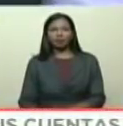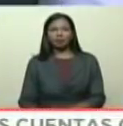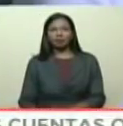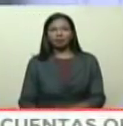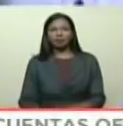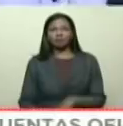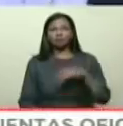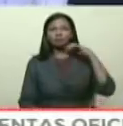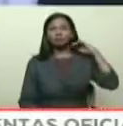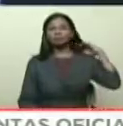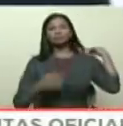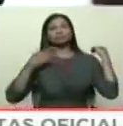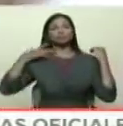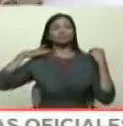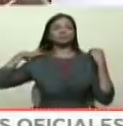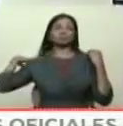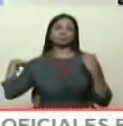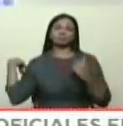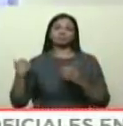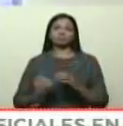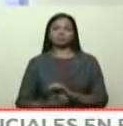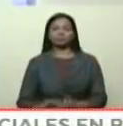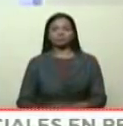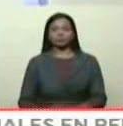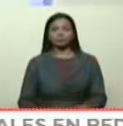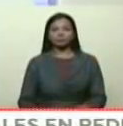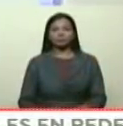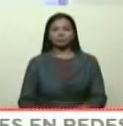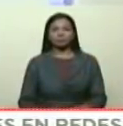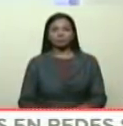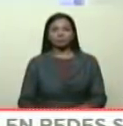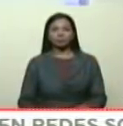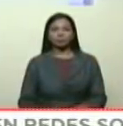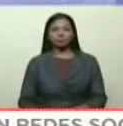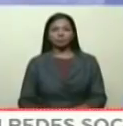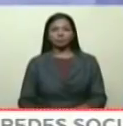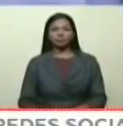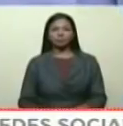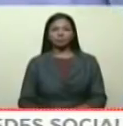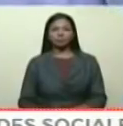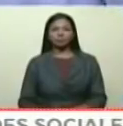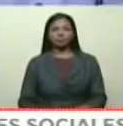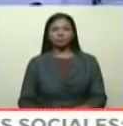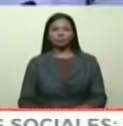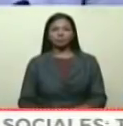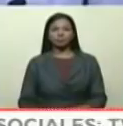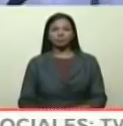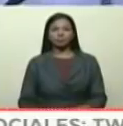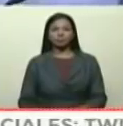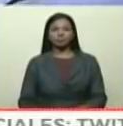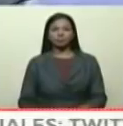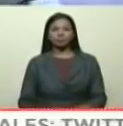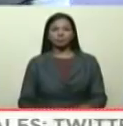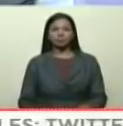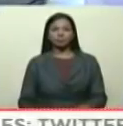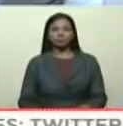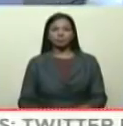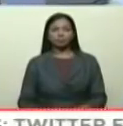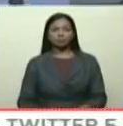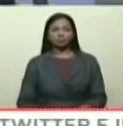Ahí. estos artistas